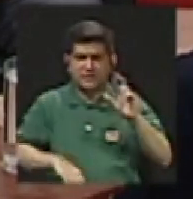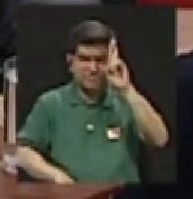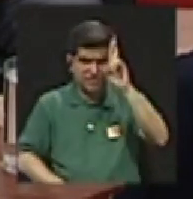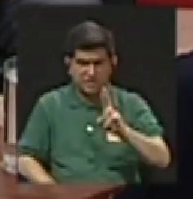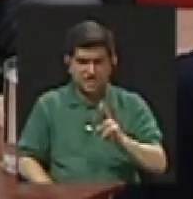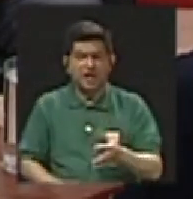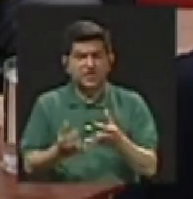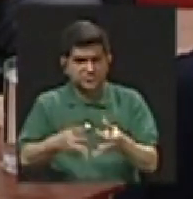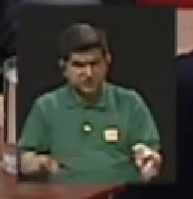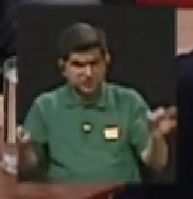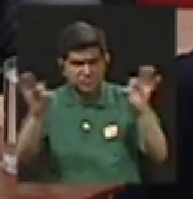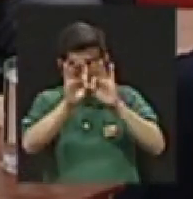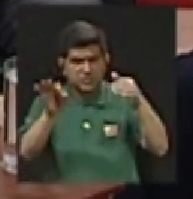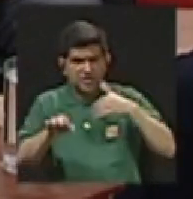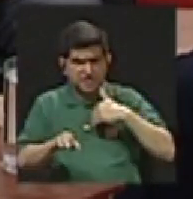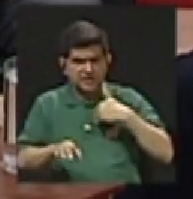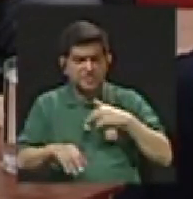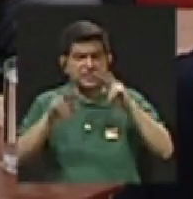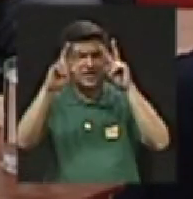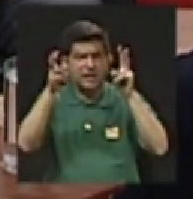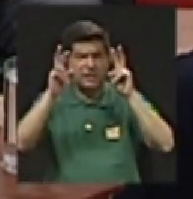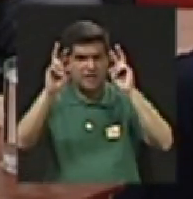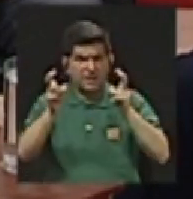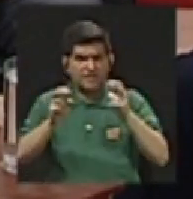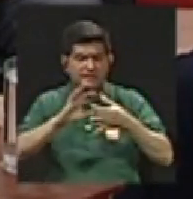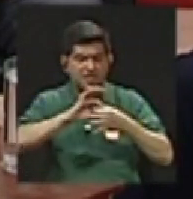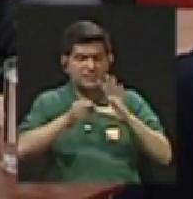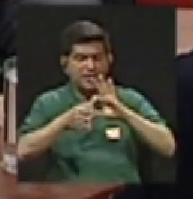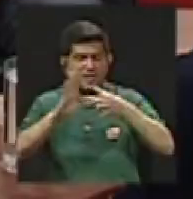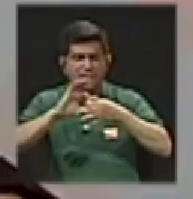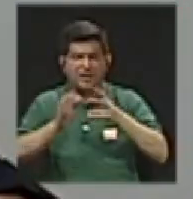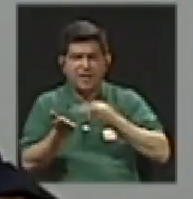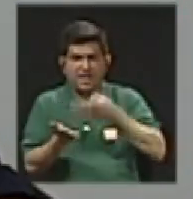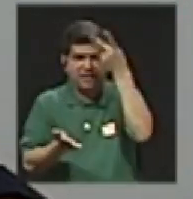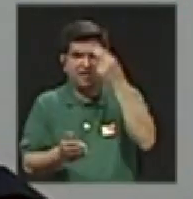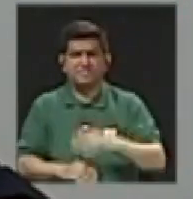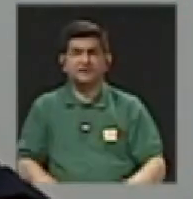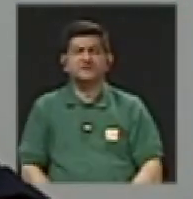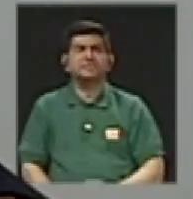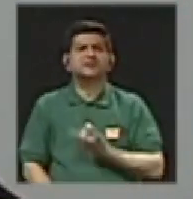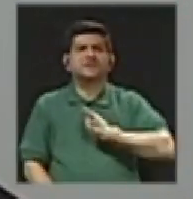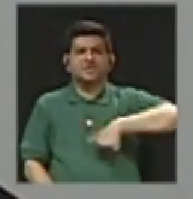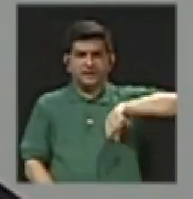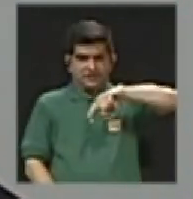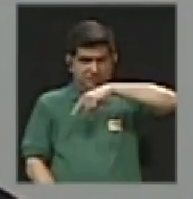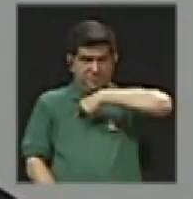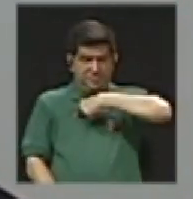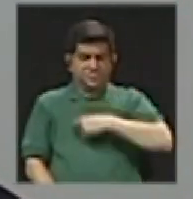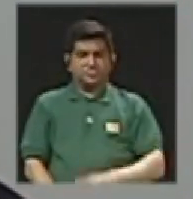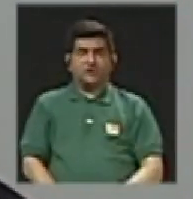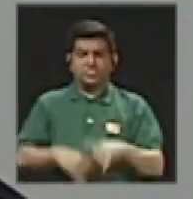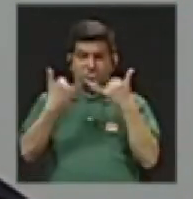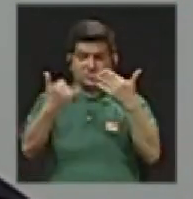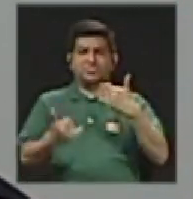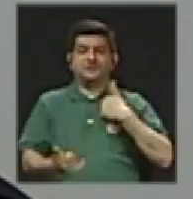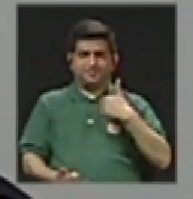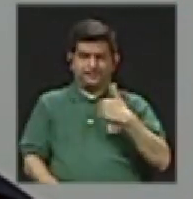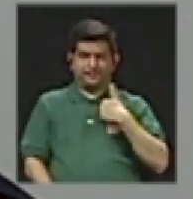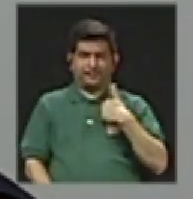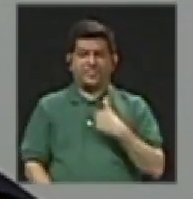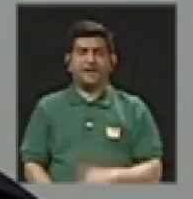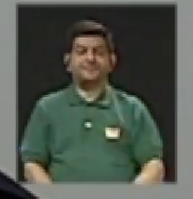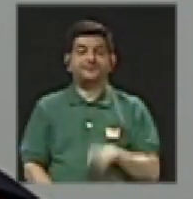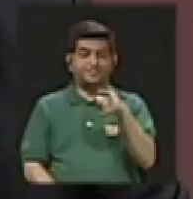son destacadas en esta temática de las cadenas de valor? Sí, nosotros entonces, habiendo generado